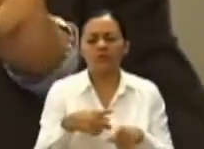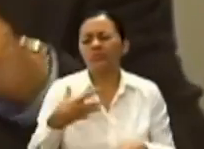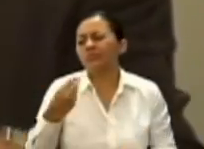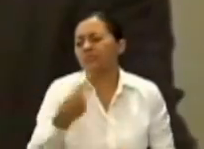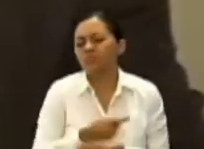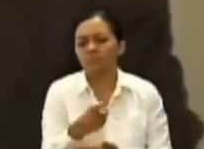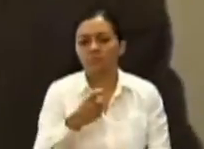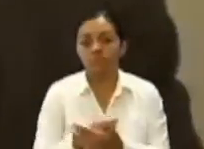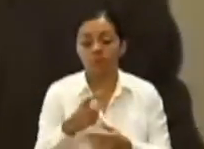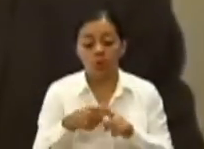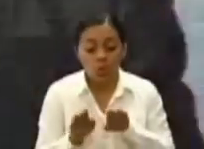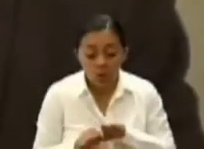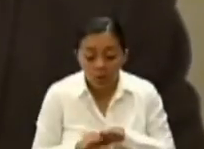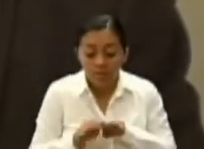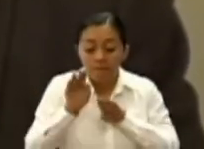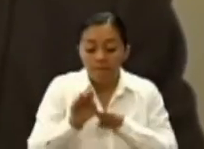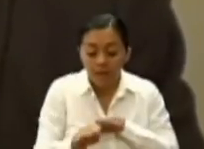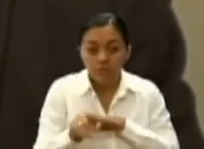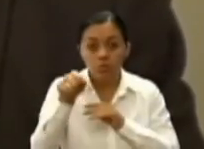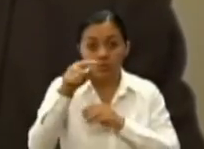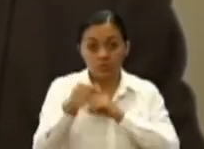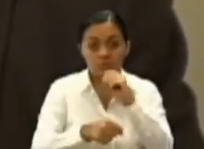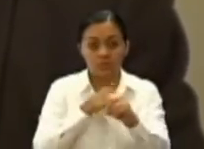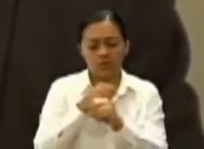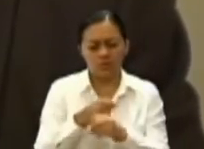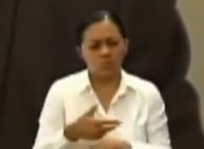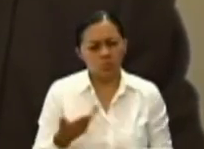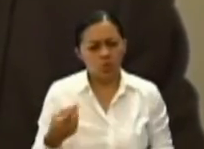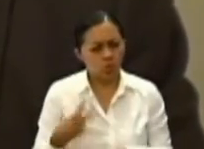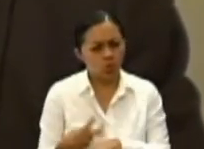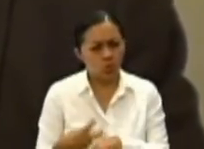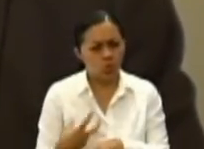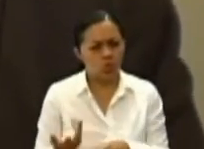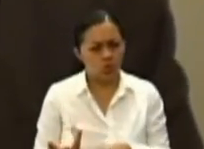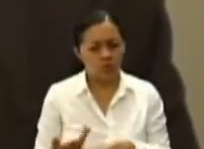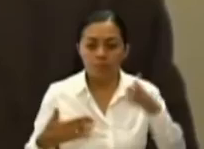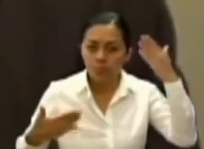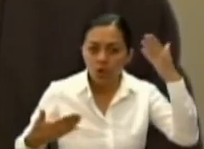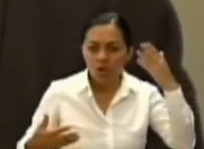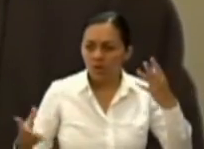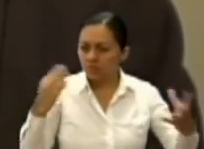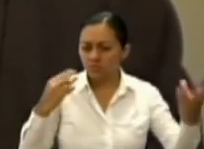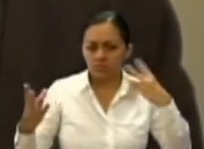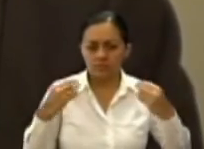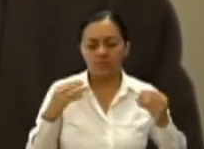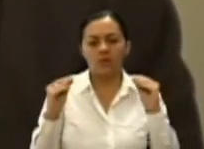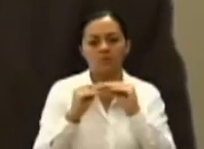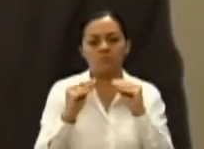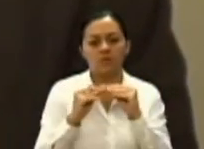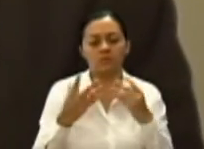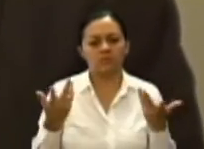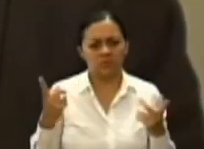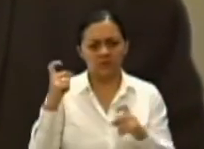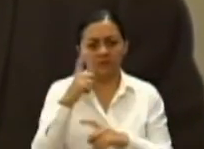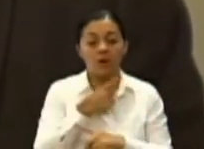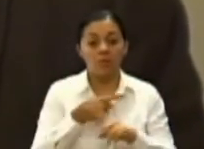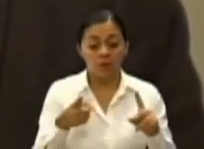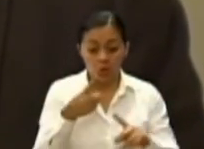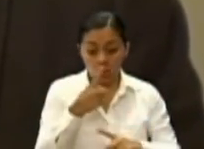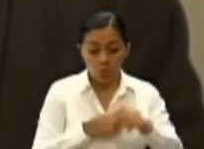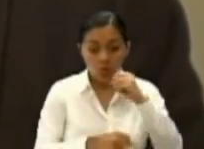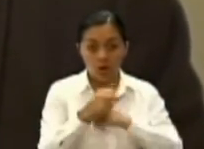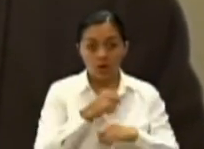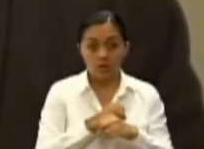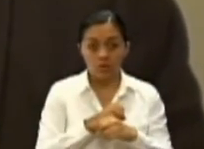cualquier cosa cada paso que hemos dado este año ha costado muchísimo por toda la desinformación que ha existido ya del año pasado la